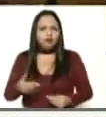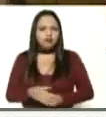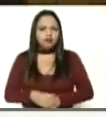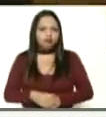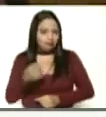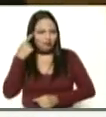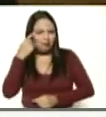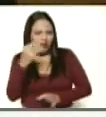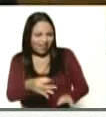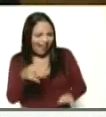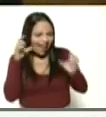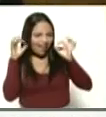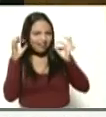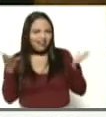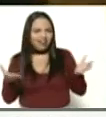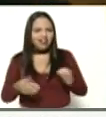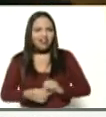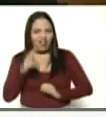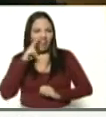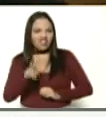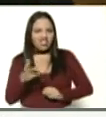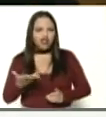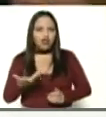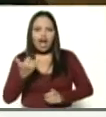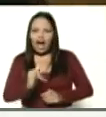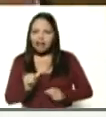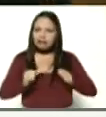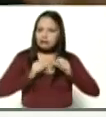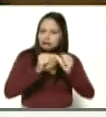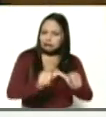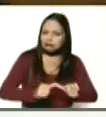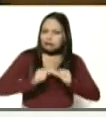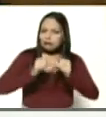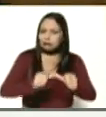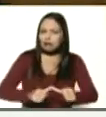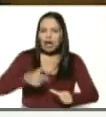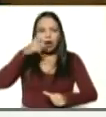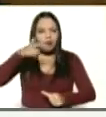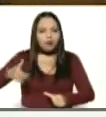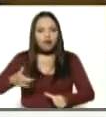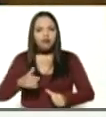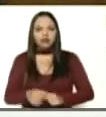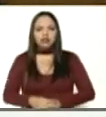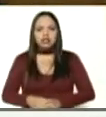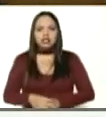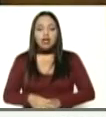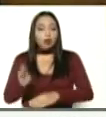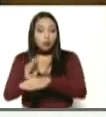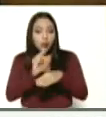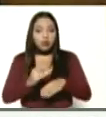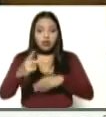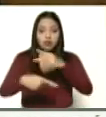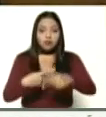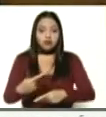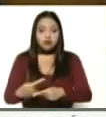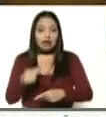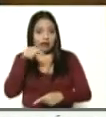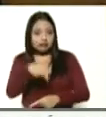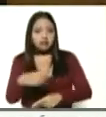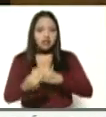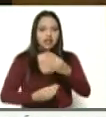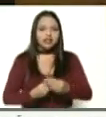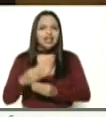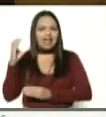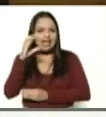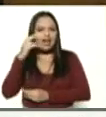hemos visto cómo ha estado fajado y cómo ha garantizado uno a uno los procesos, Carmen Serpa. Y así ha sido. Y en Caracas lo